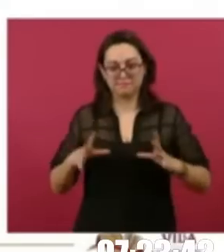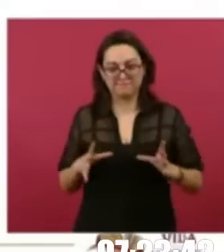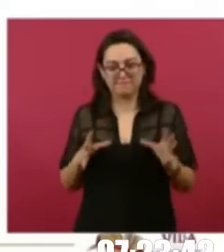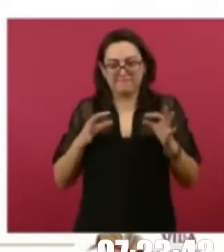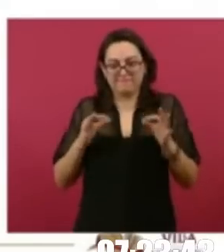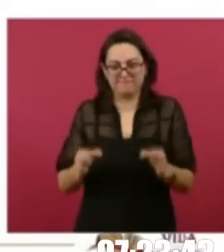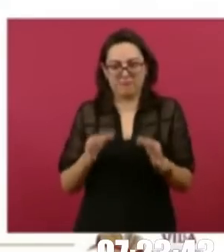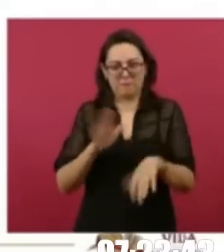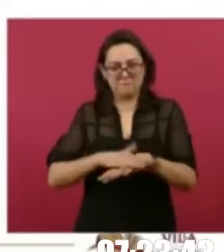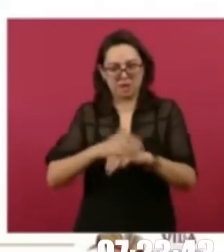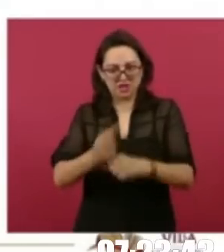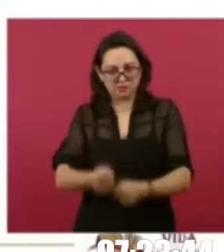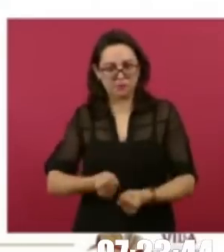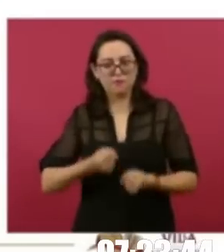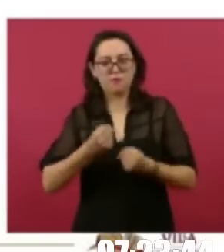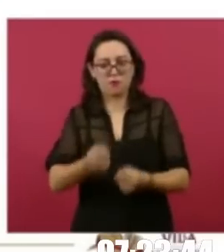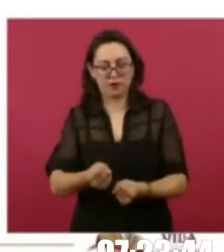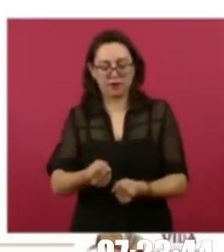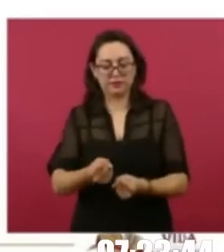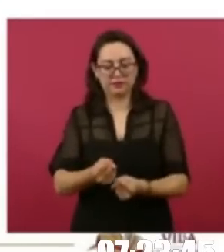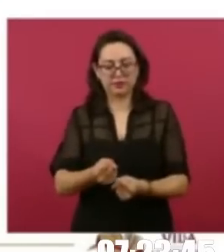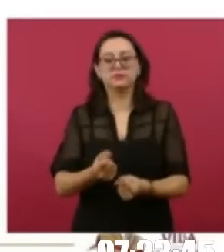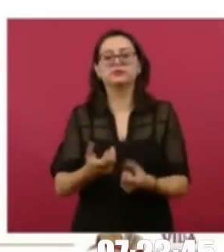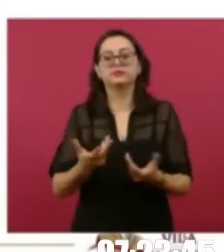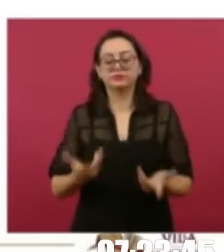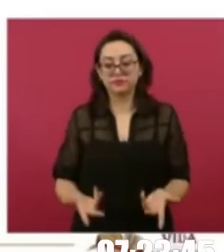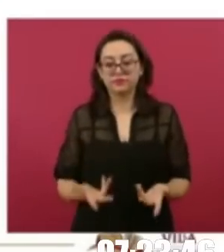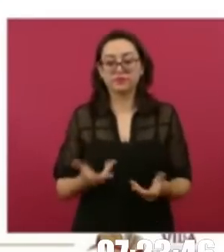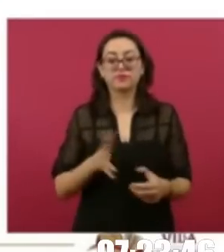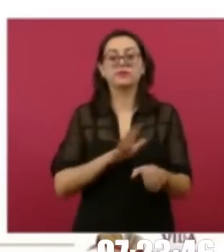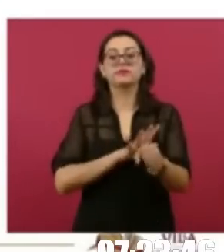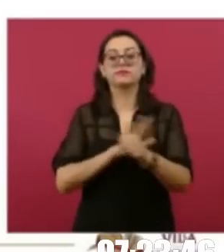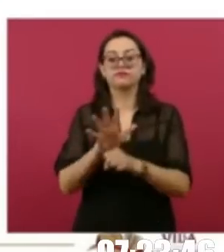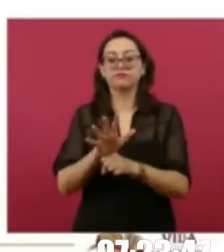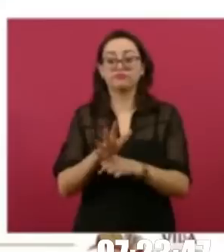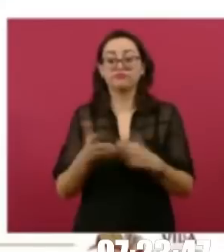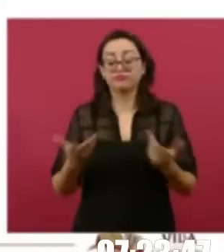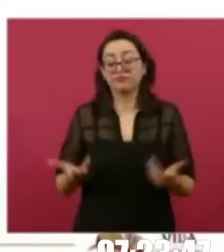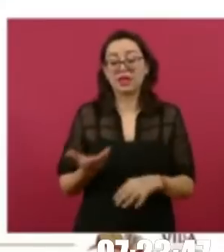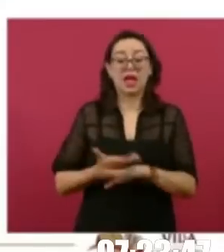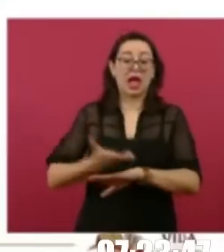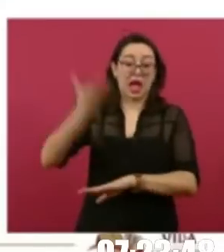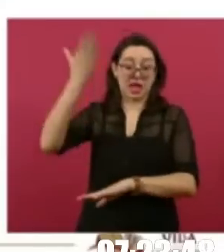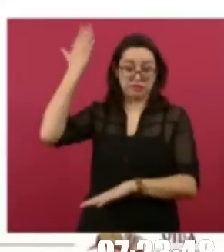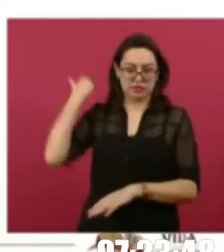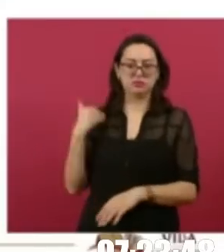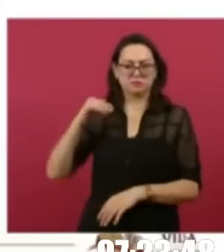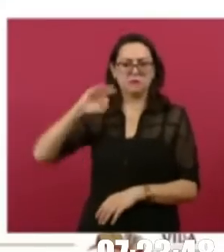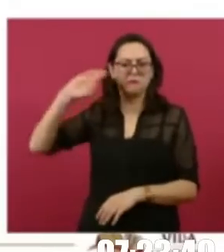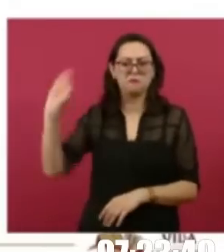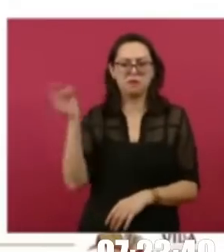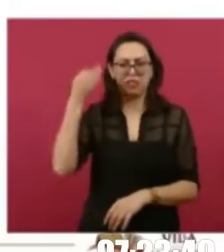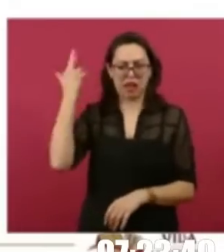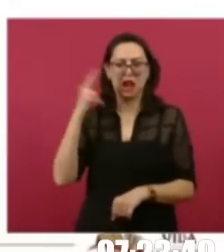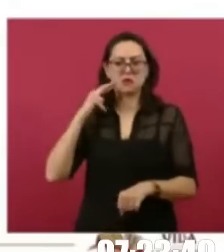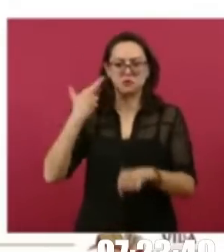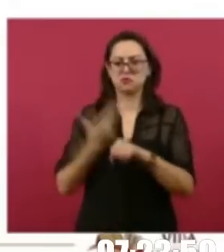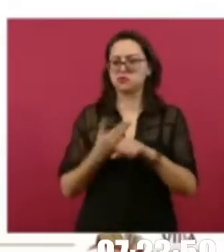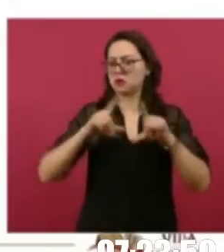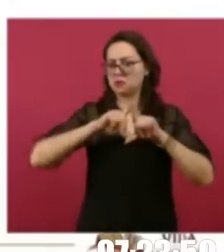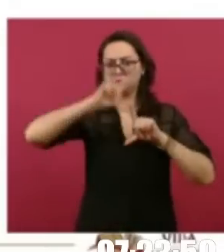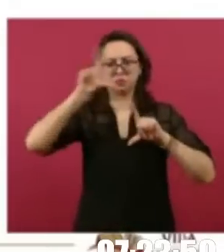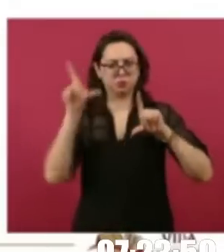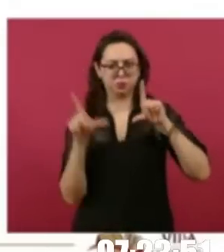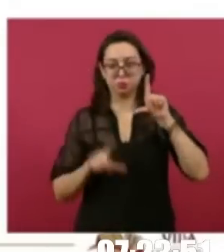se decidió separar que es el financiamiento público y la prestación del servicio